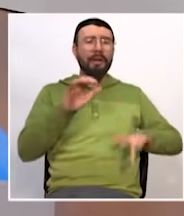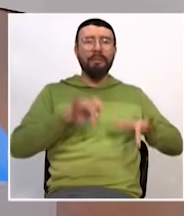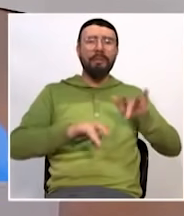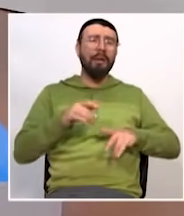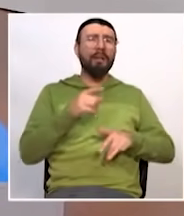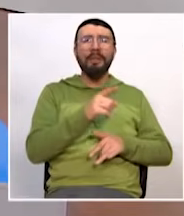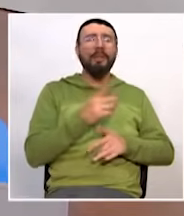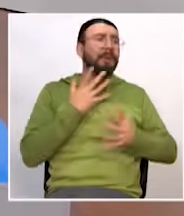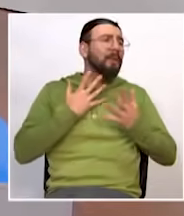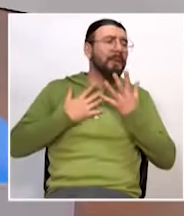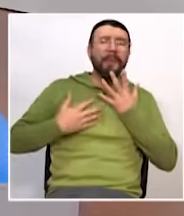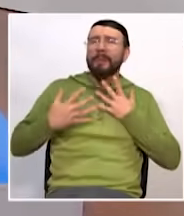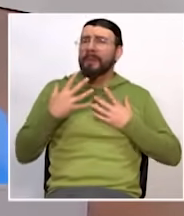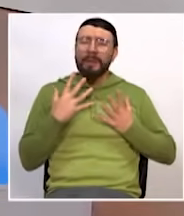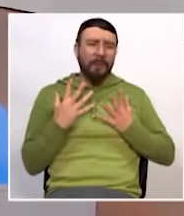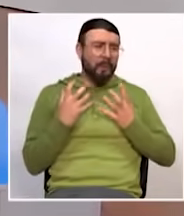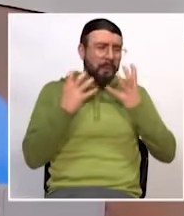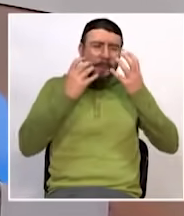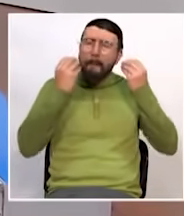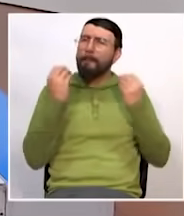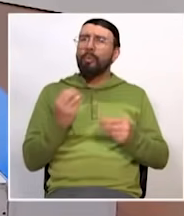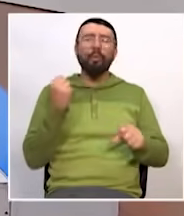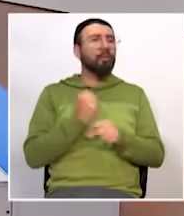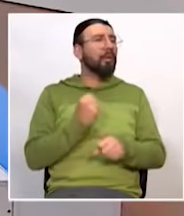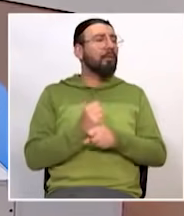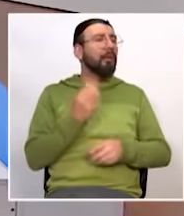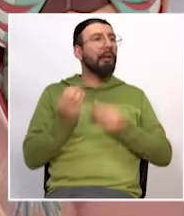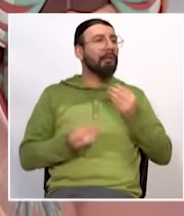por estrés agudo por su carga laboral